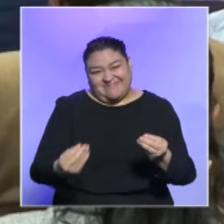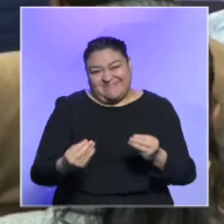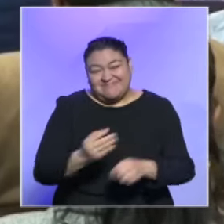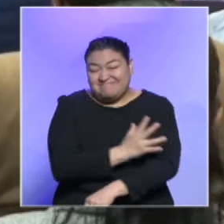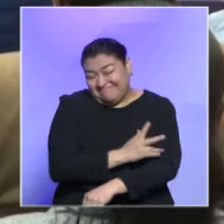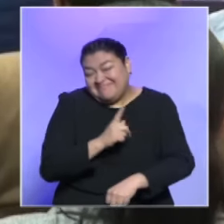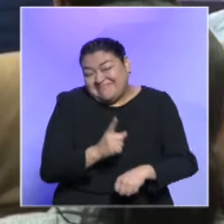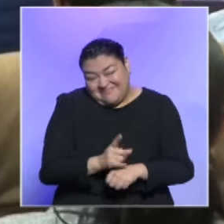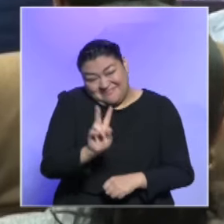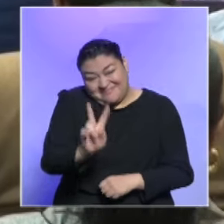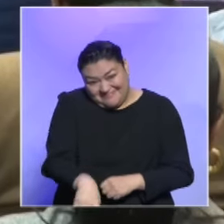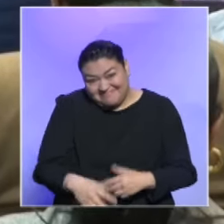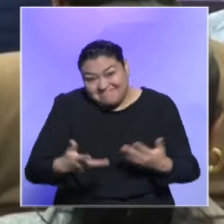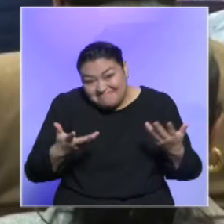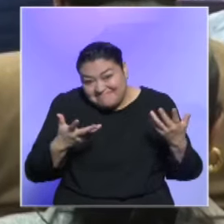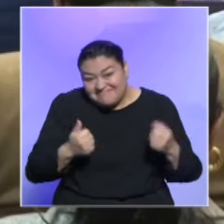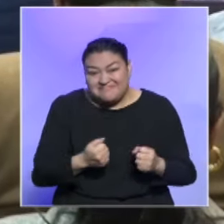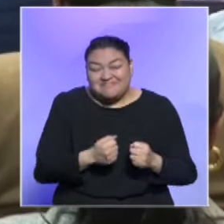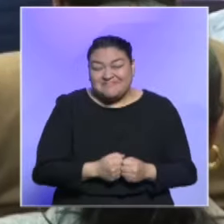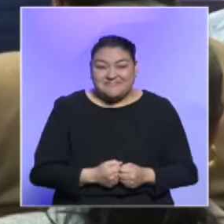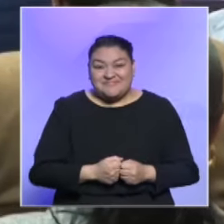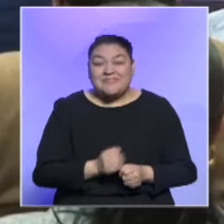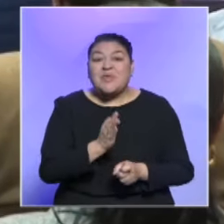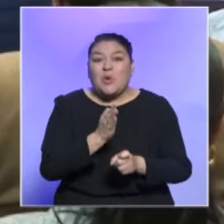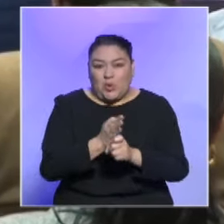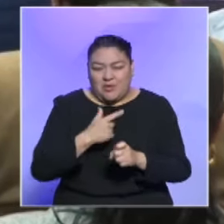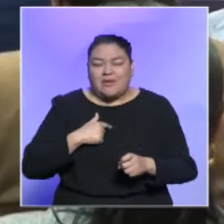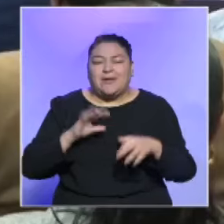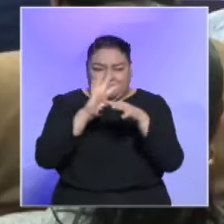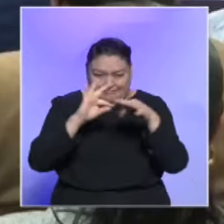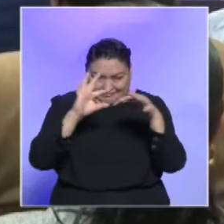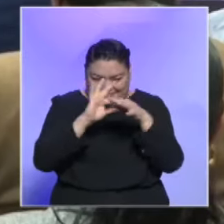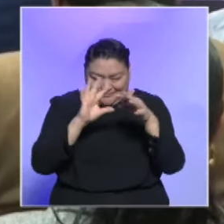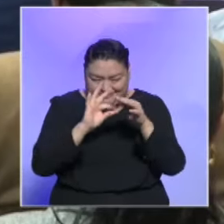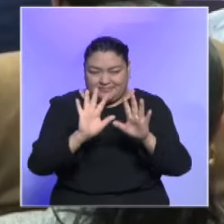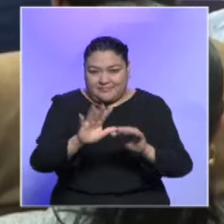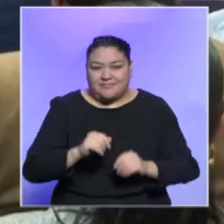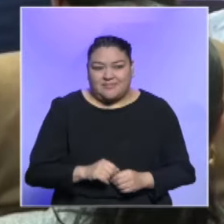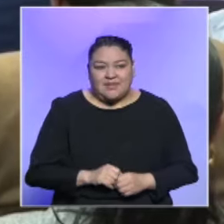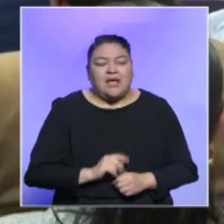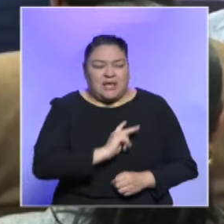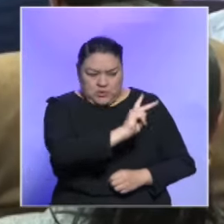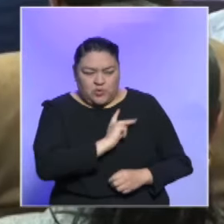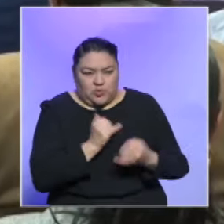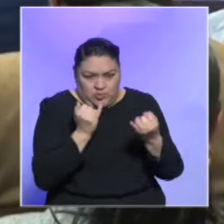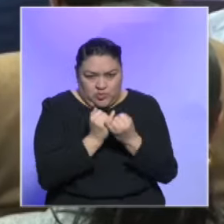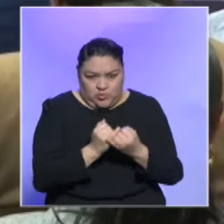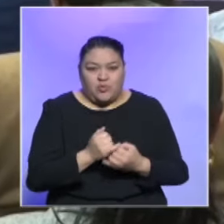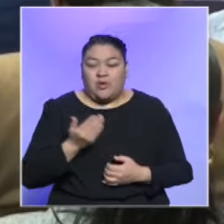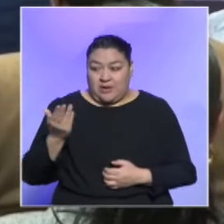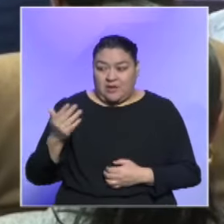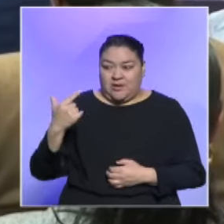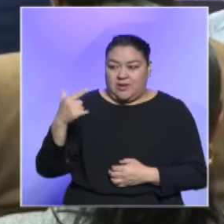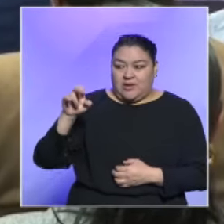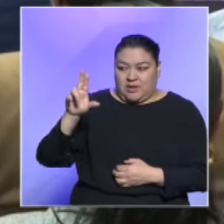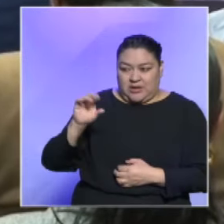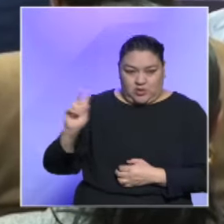verdad. Y bueno, ahorita voy a hacer un breve comentario. Coincido con don Sergio Guerrero,